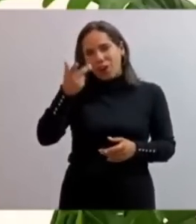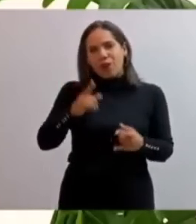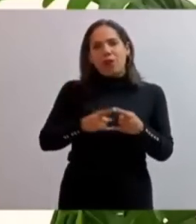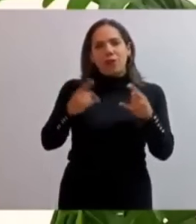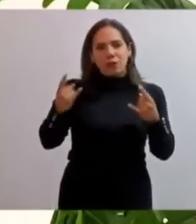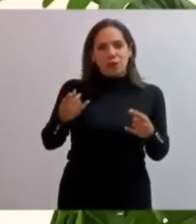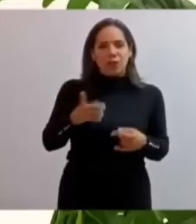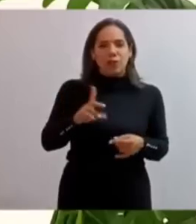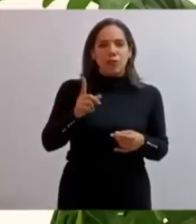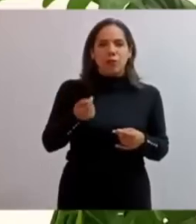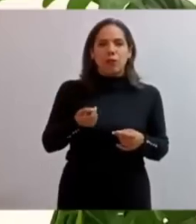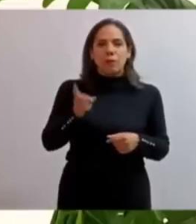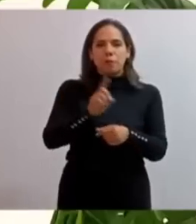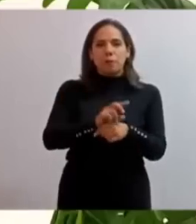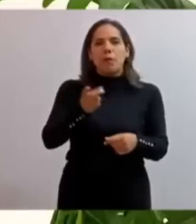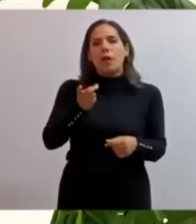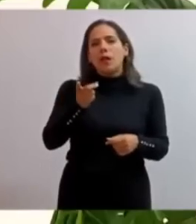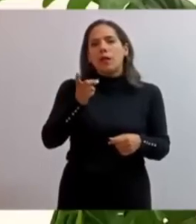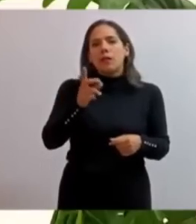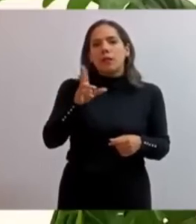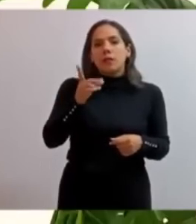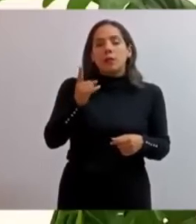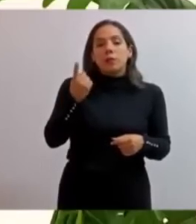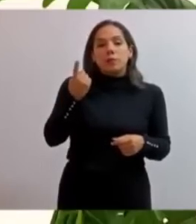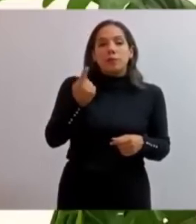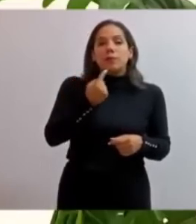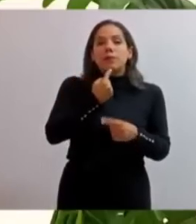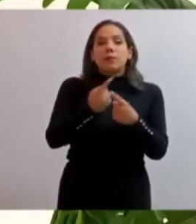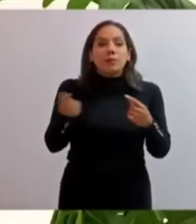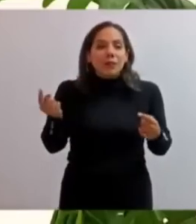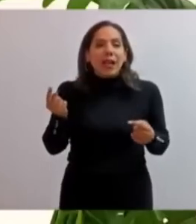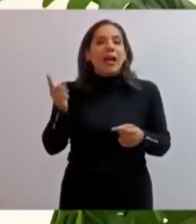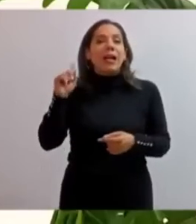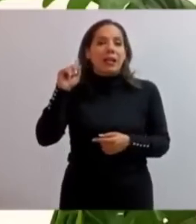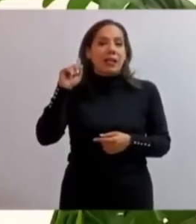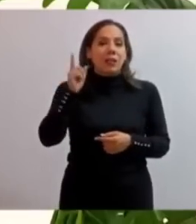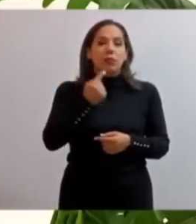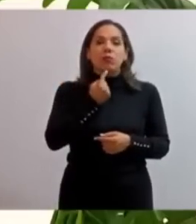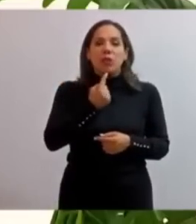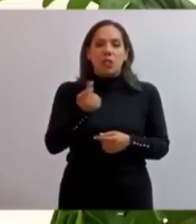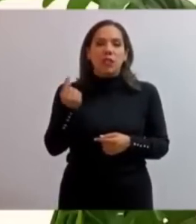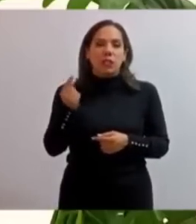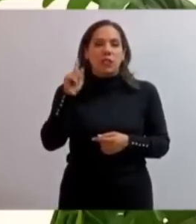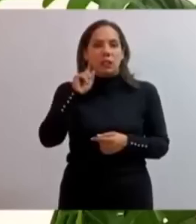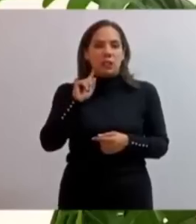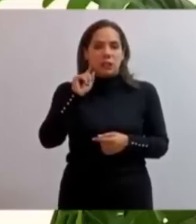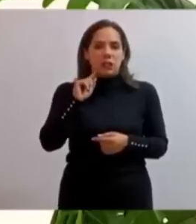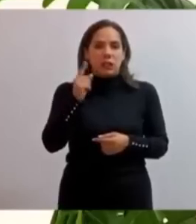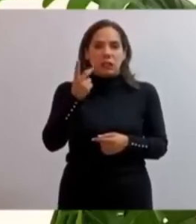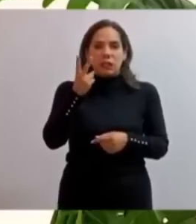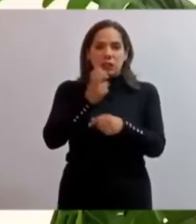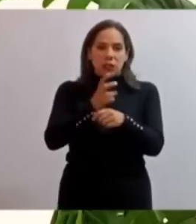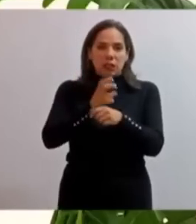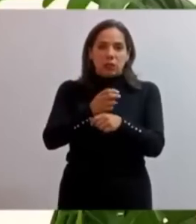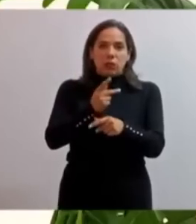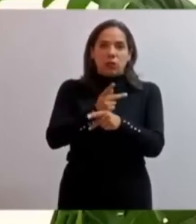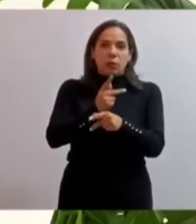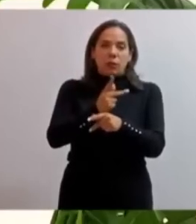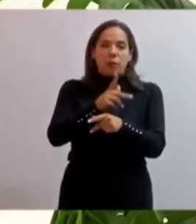estaba cortando con una navajita su mano, una niña de segundo de primaria. Recuerdo mucho el